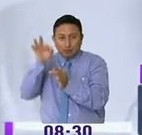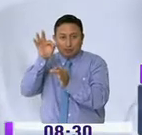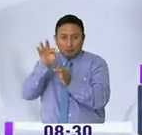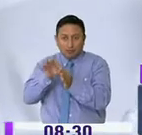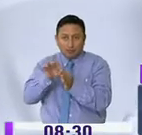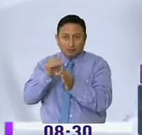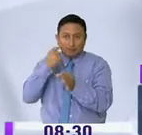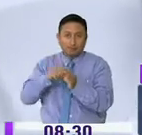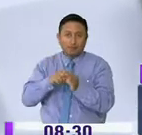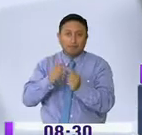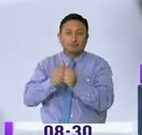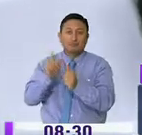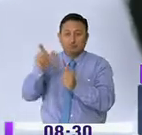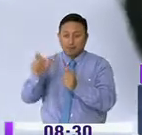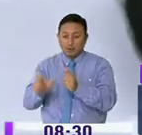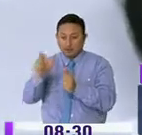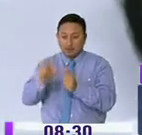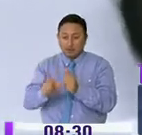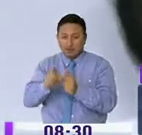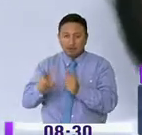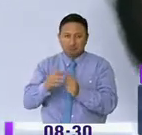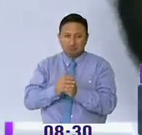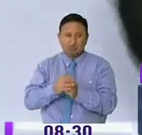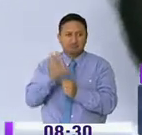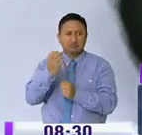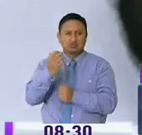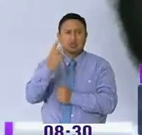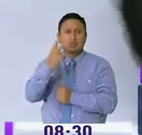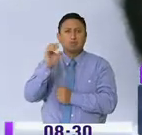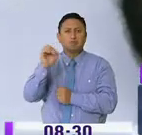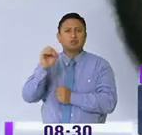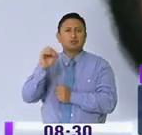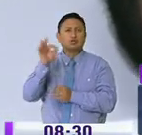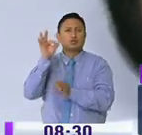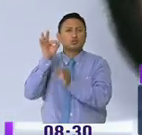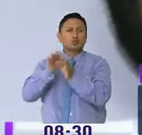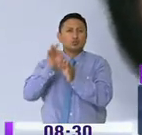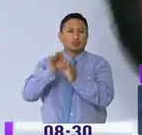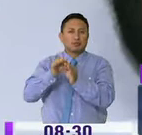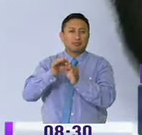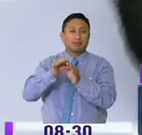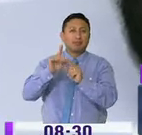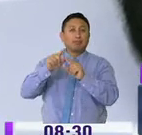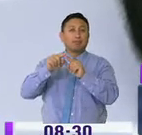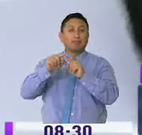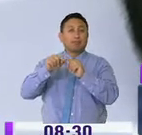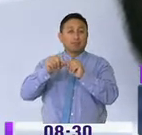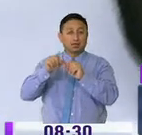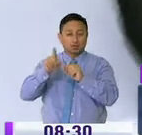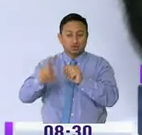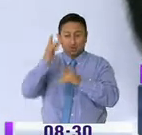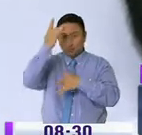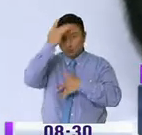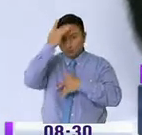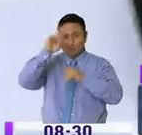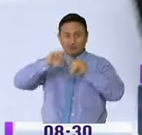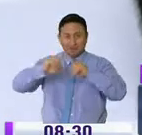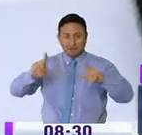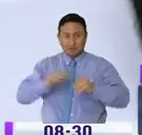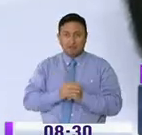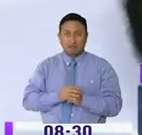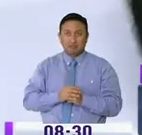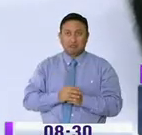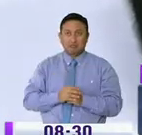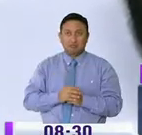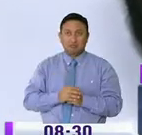para cada persona necesita unos 15, 20 agujas, pero según la enfermedad es diferente. Que sea